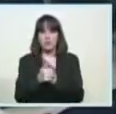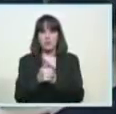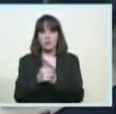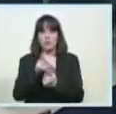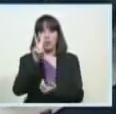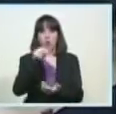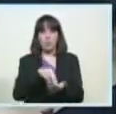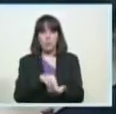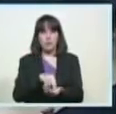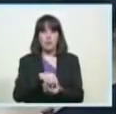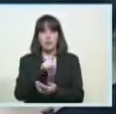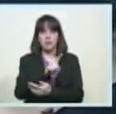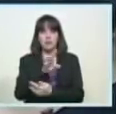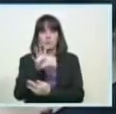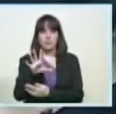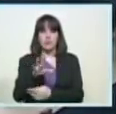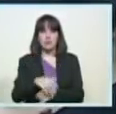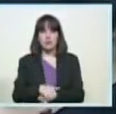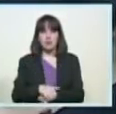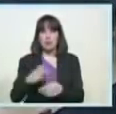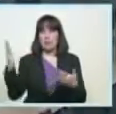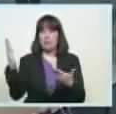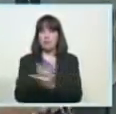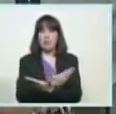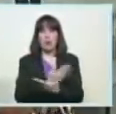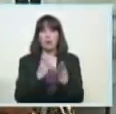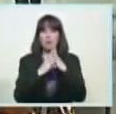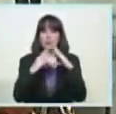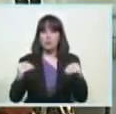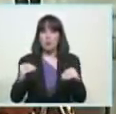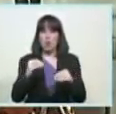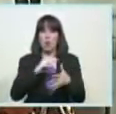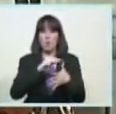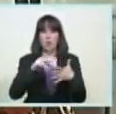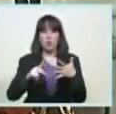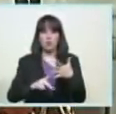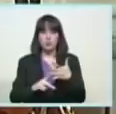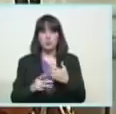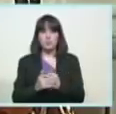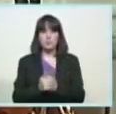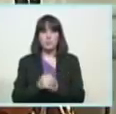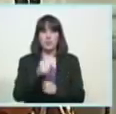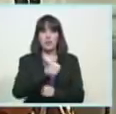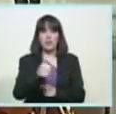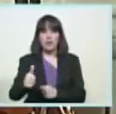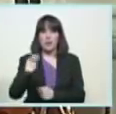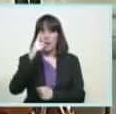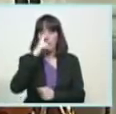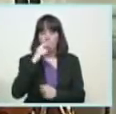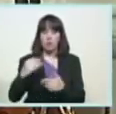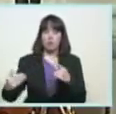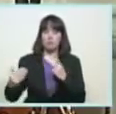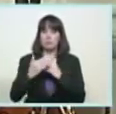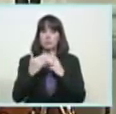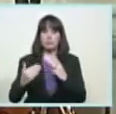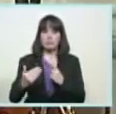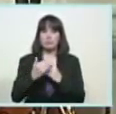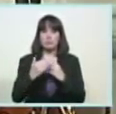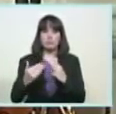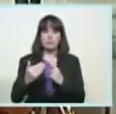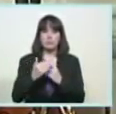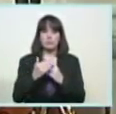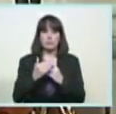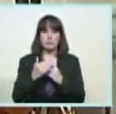2015 le escondieron todos los productos y crearon las colas de la gente y así cada año han arremetido con distintas maneras